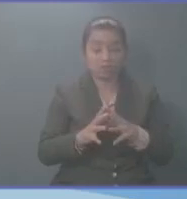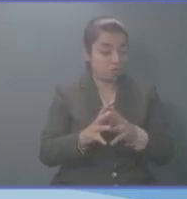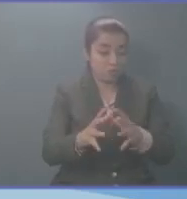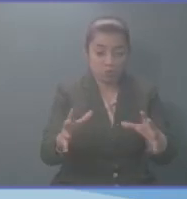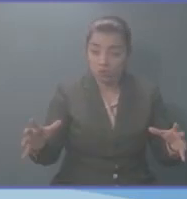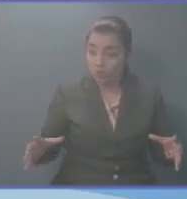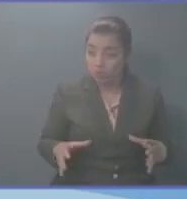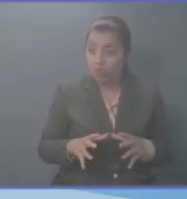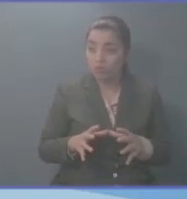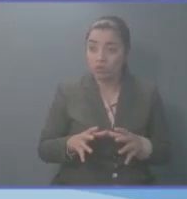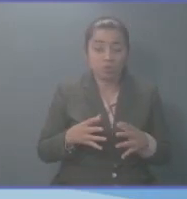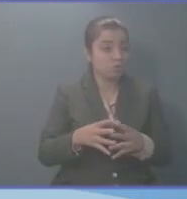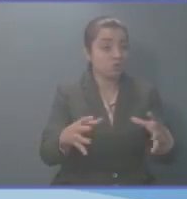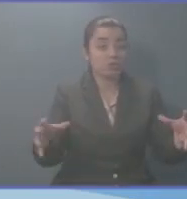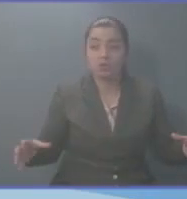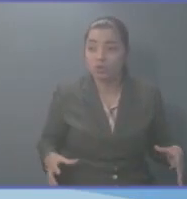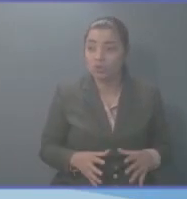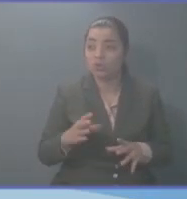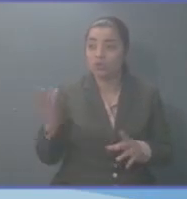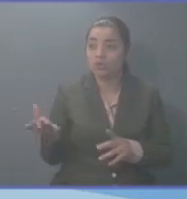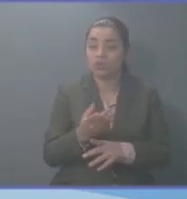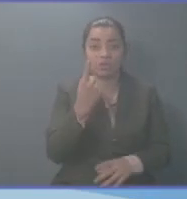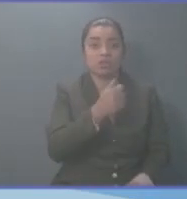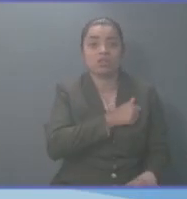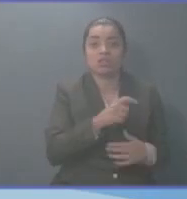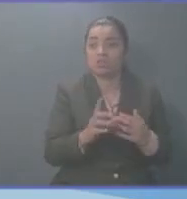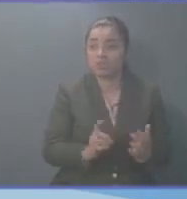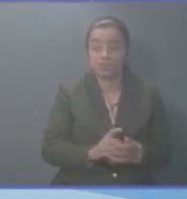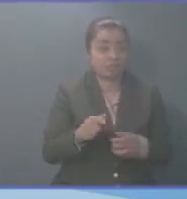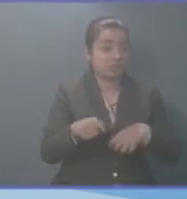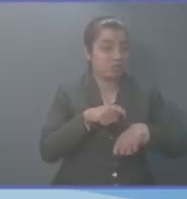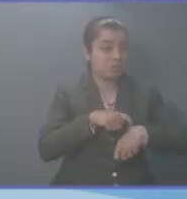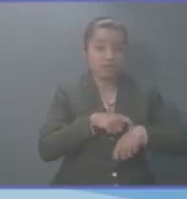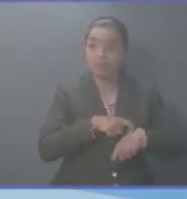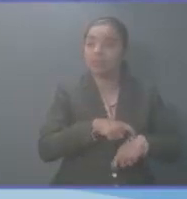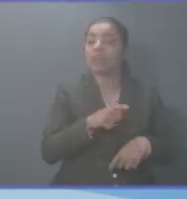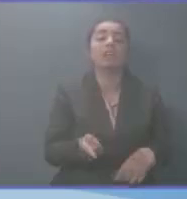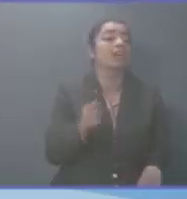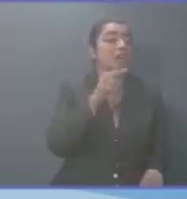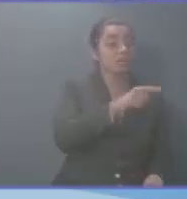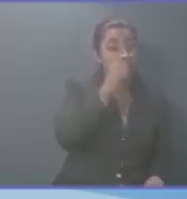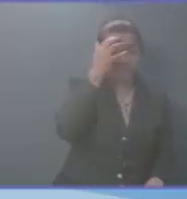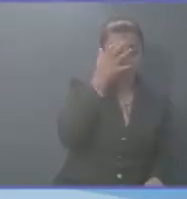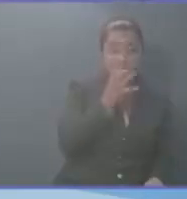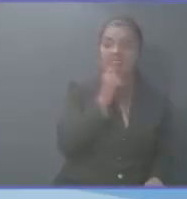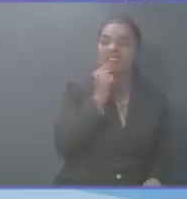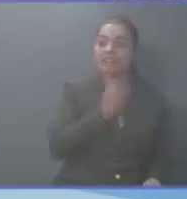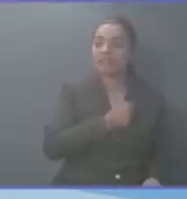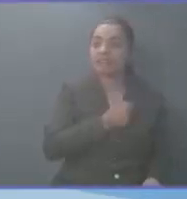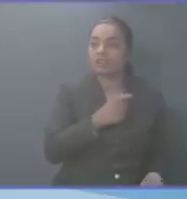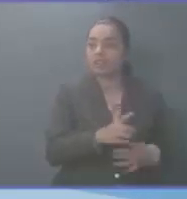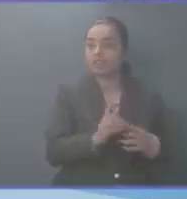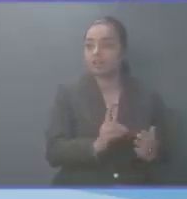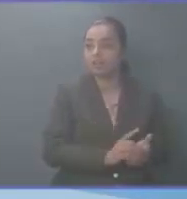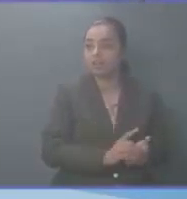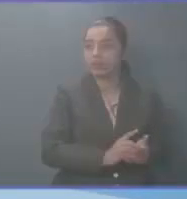todos, absolutamente todos, quedábamos destituidos del cargo desde ese momento. Y él, obviamente, podía colocar